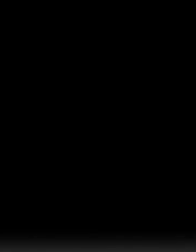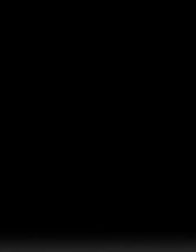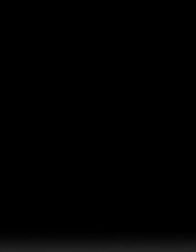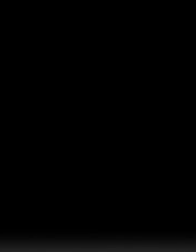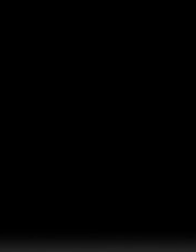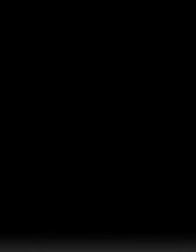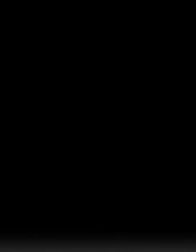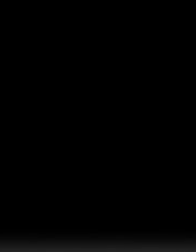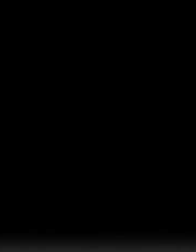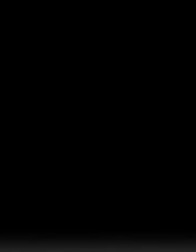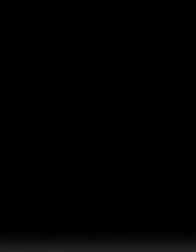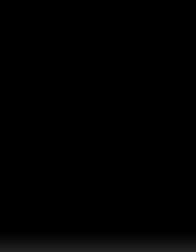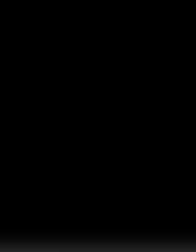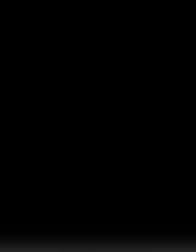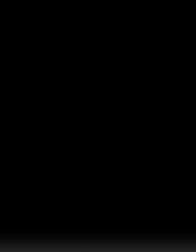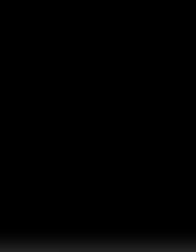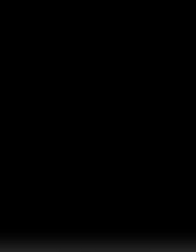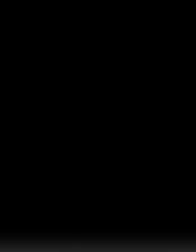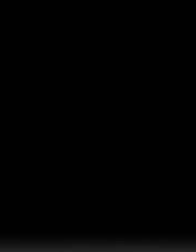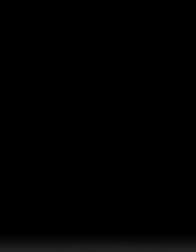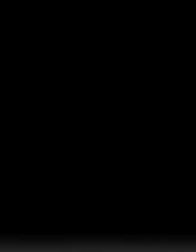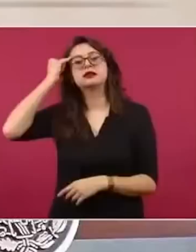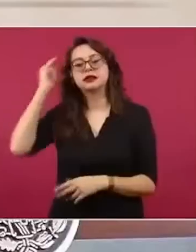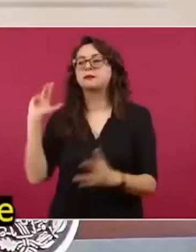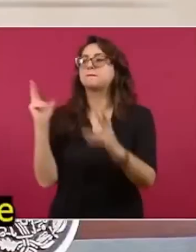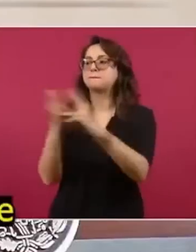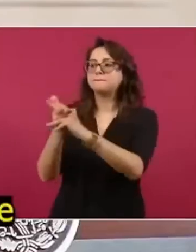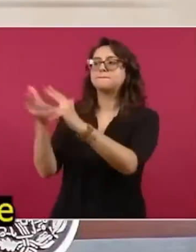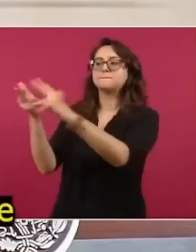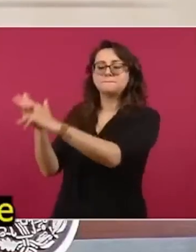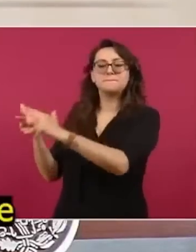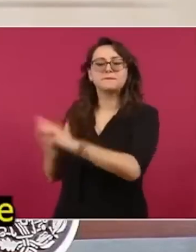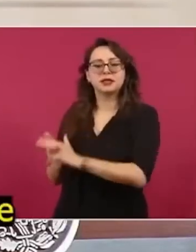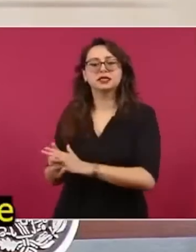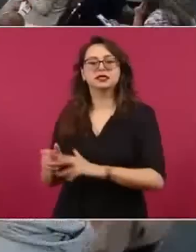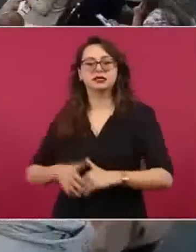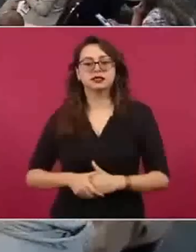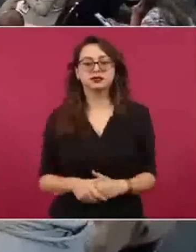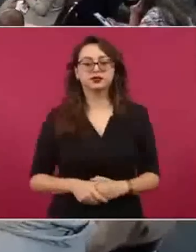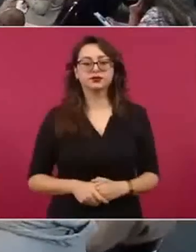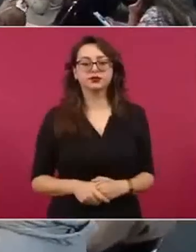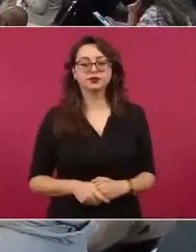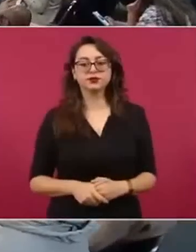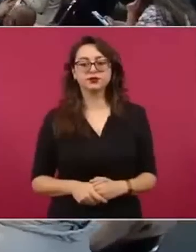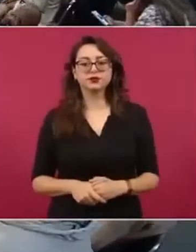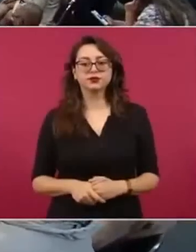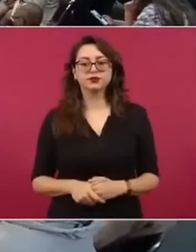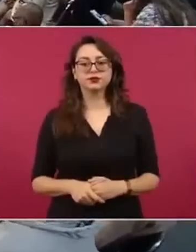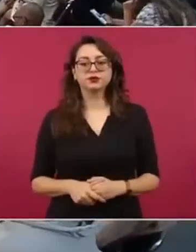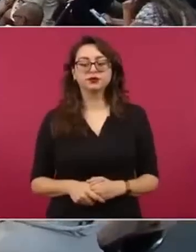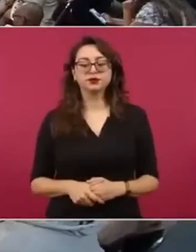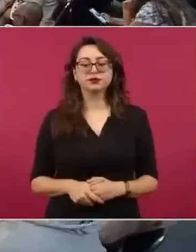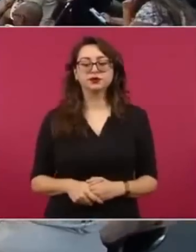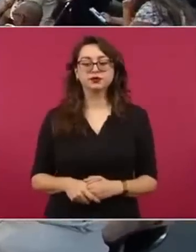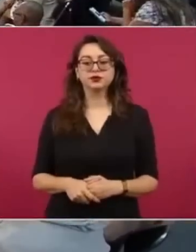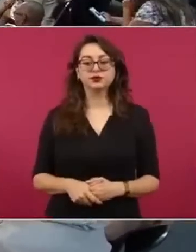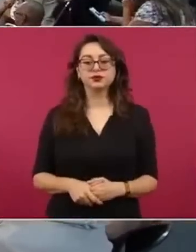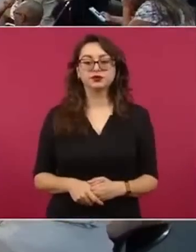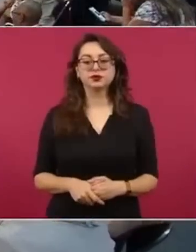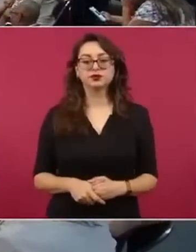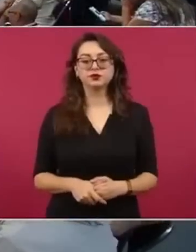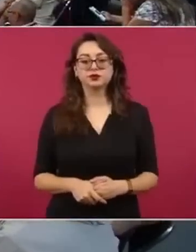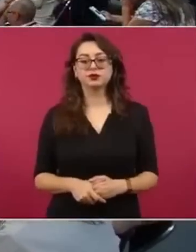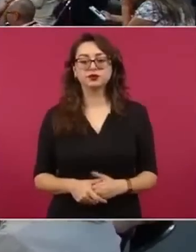que no, que si quiere se ponga a llorar, pero no le va a dar nada. La presidenta peruana también le quiere que ya le entregue a la presidenta. Alianza y de la Alianza